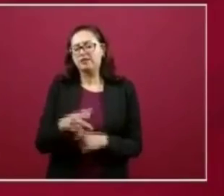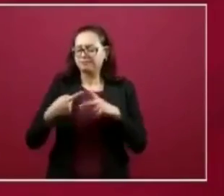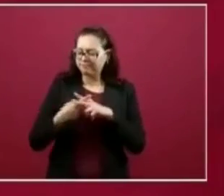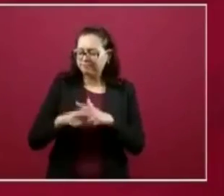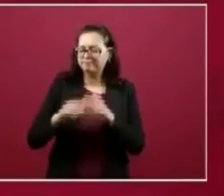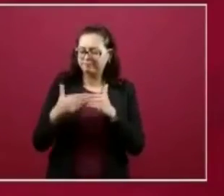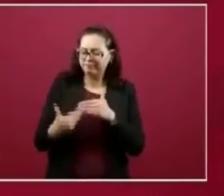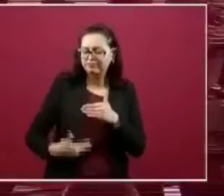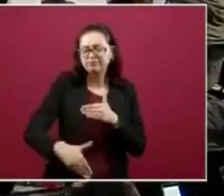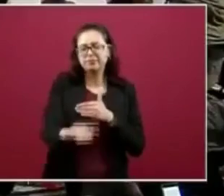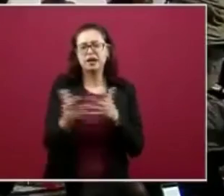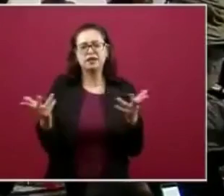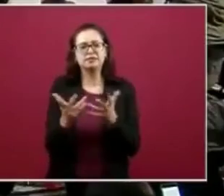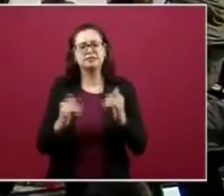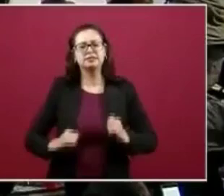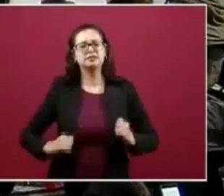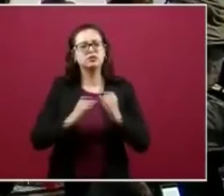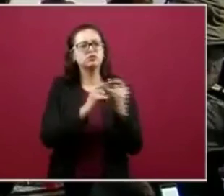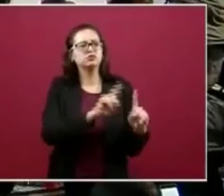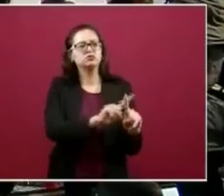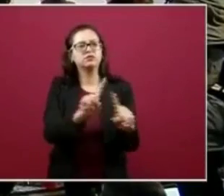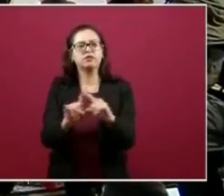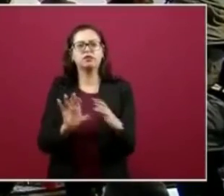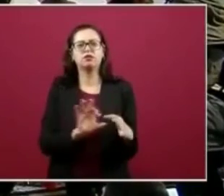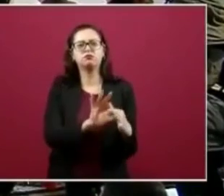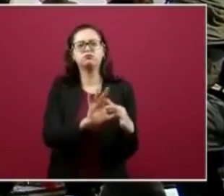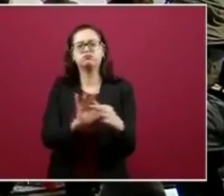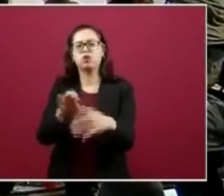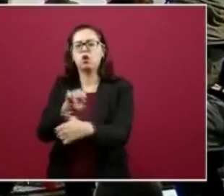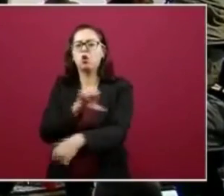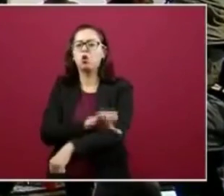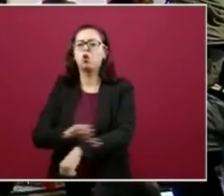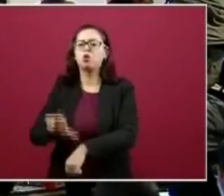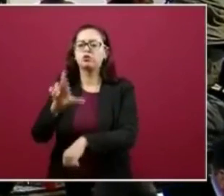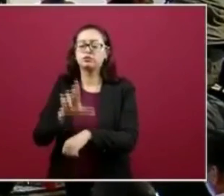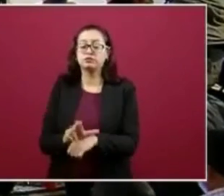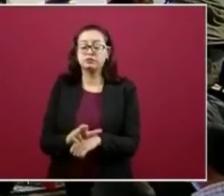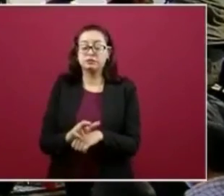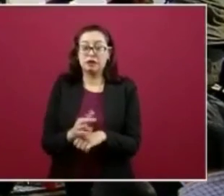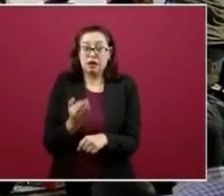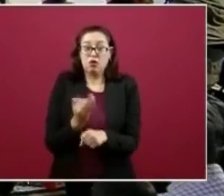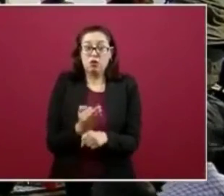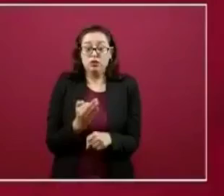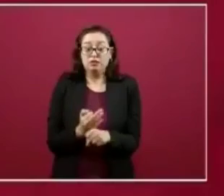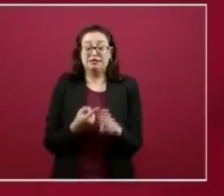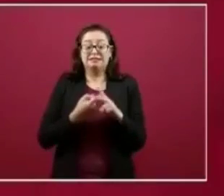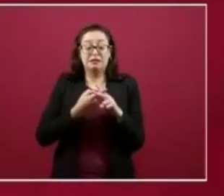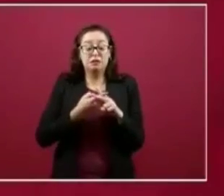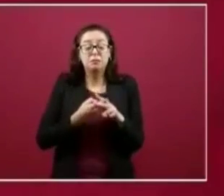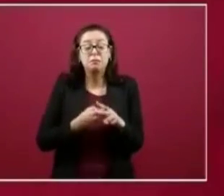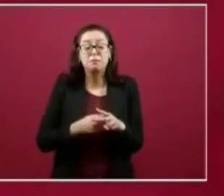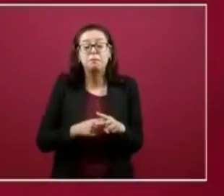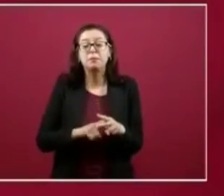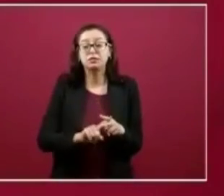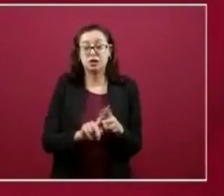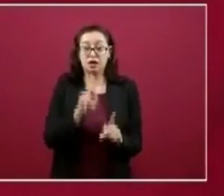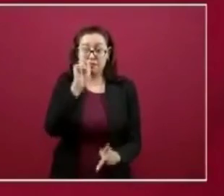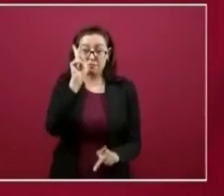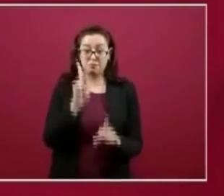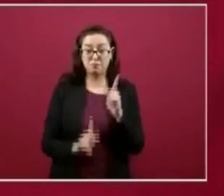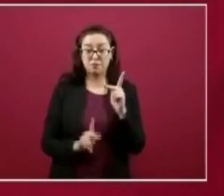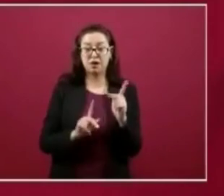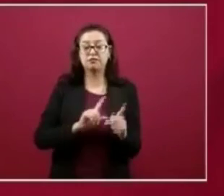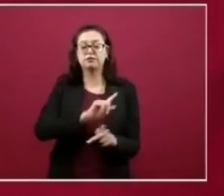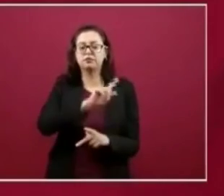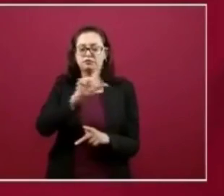las instituciones, y es una parte emergente. Vamos a trabajar en el desarrollo